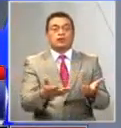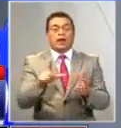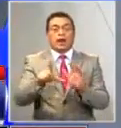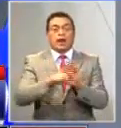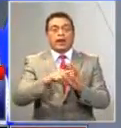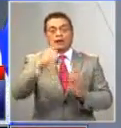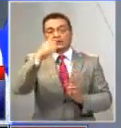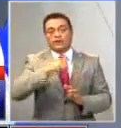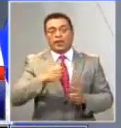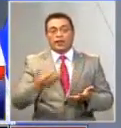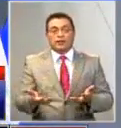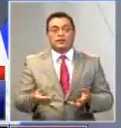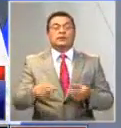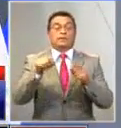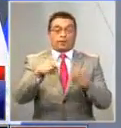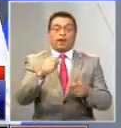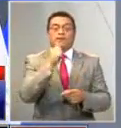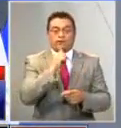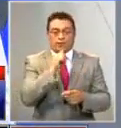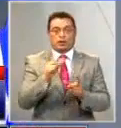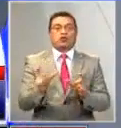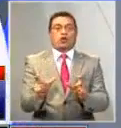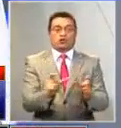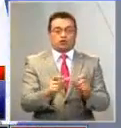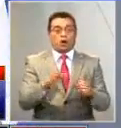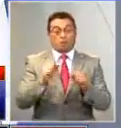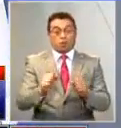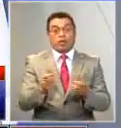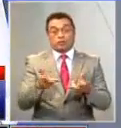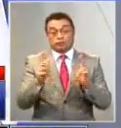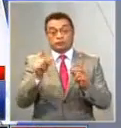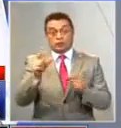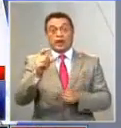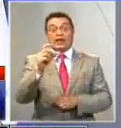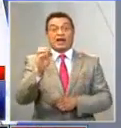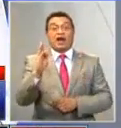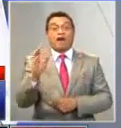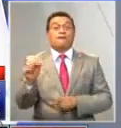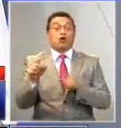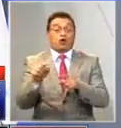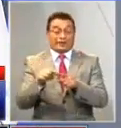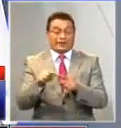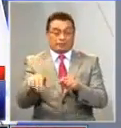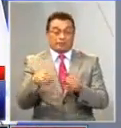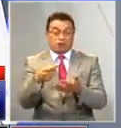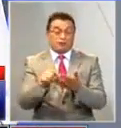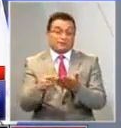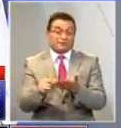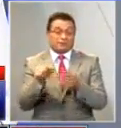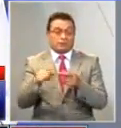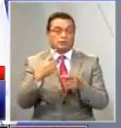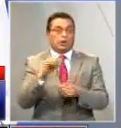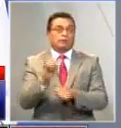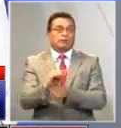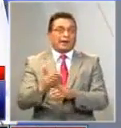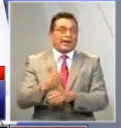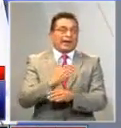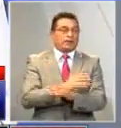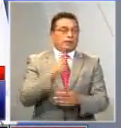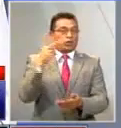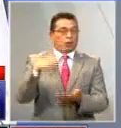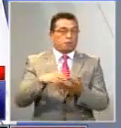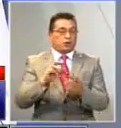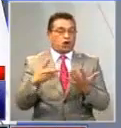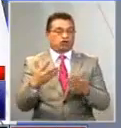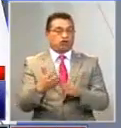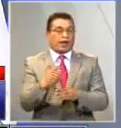ahí hubo falta de controles. Es posible determinar también que el Cabo Cruz ya venía cometiendo esto ilícito a partir del 2008. ¿Ah? Y